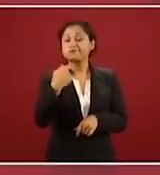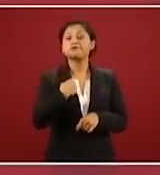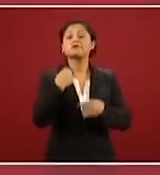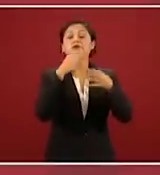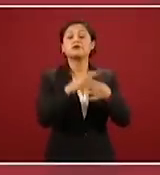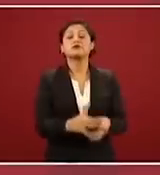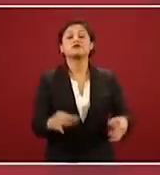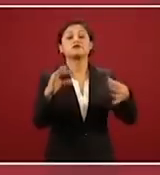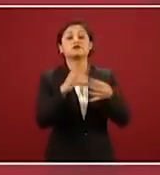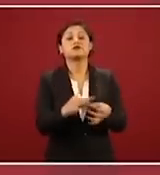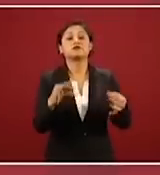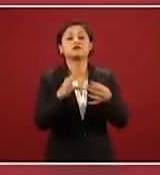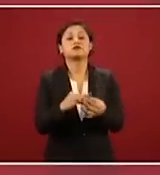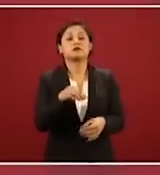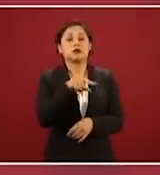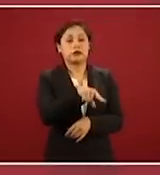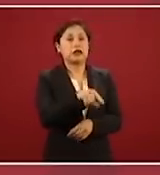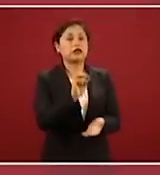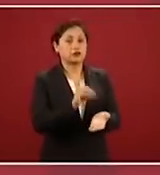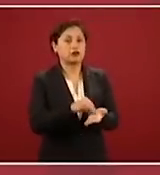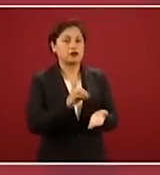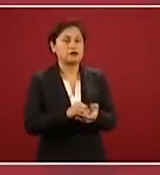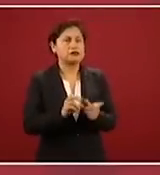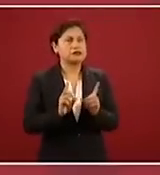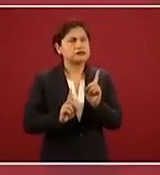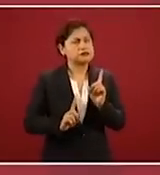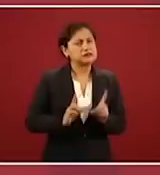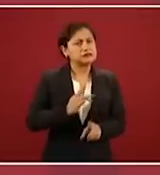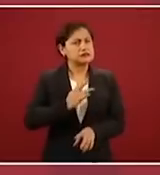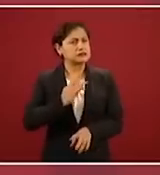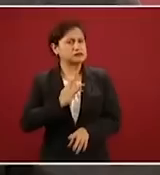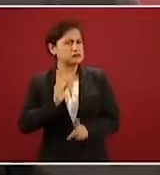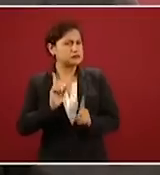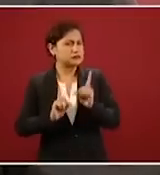seguro de lo que les estaba yo diciendo. Desde luego, creo que